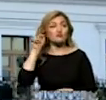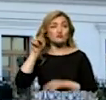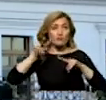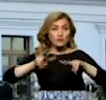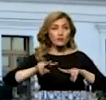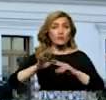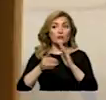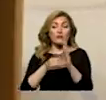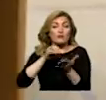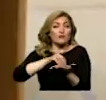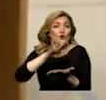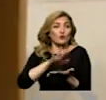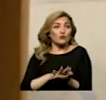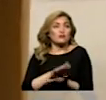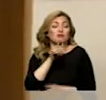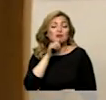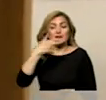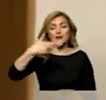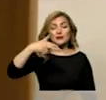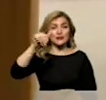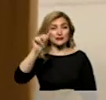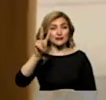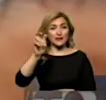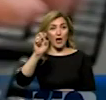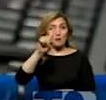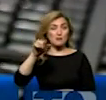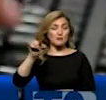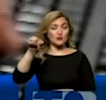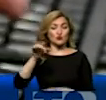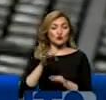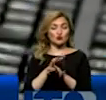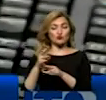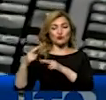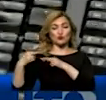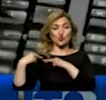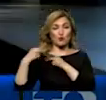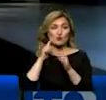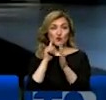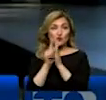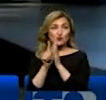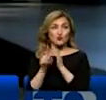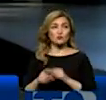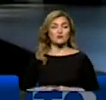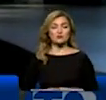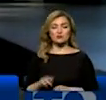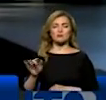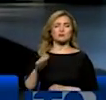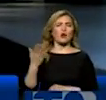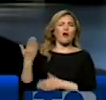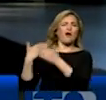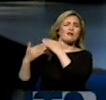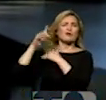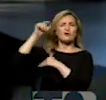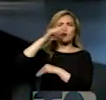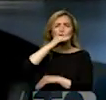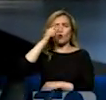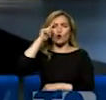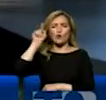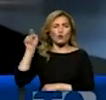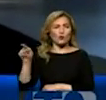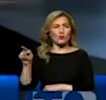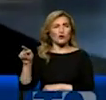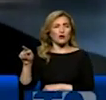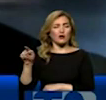había vuelto de manos de Juan Carlos Chávez, el funcionario a cargo de la demanda. Los mismos errores que cometió el